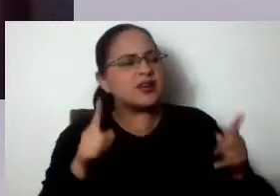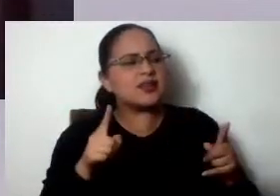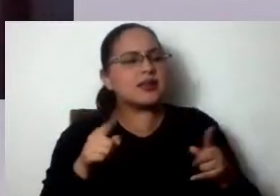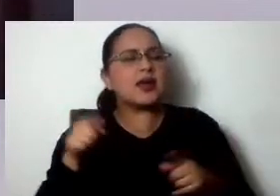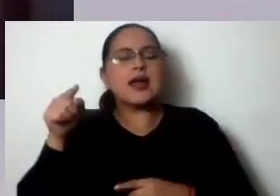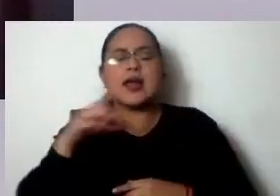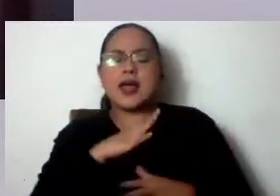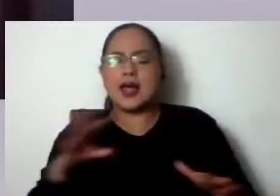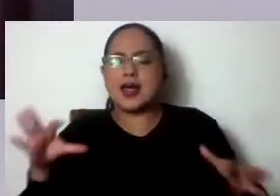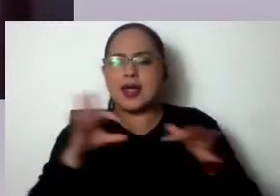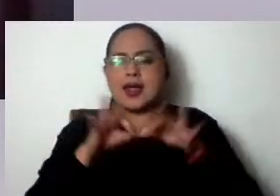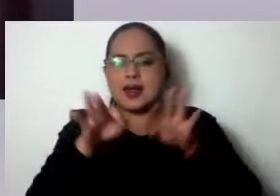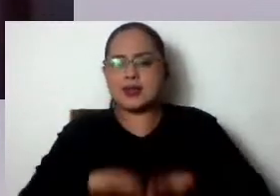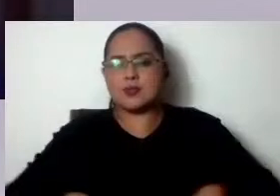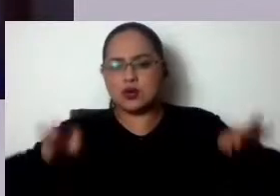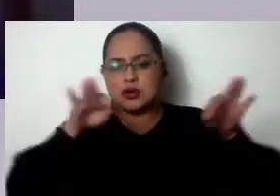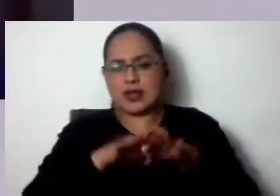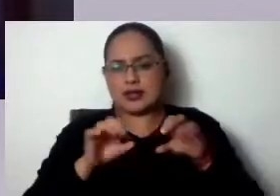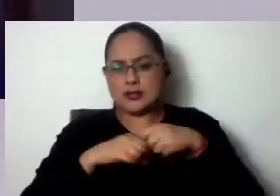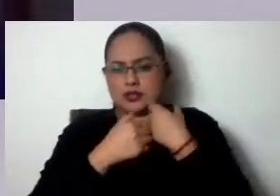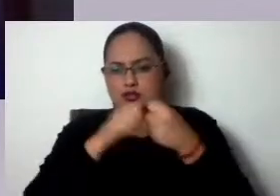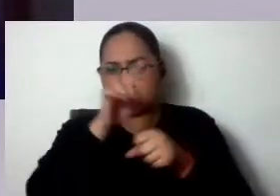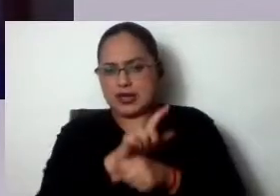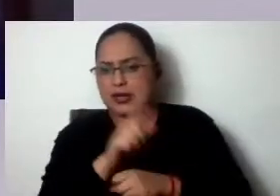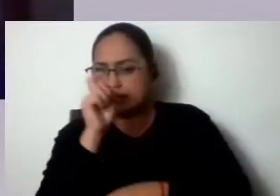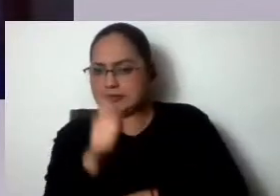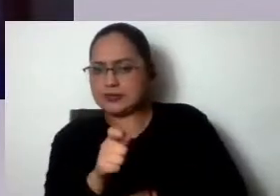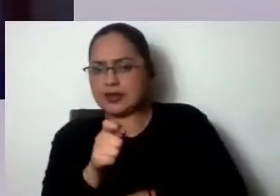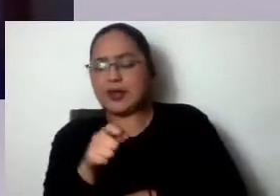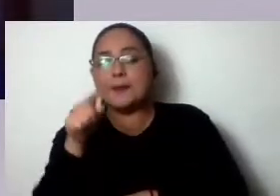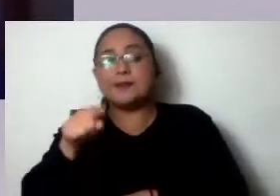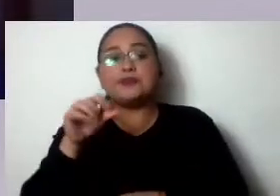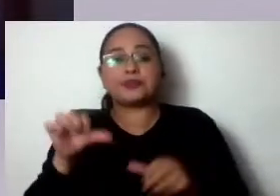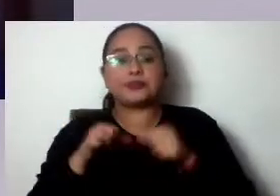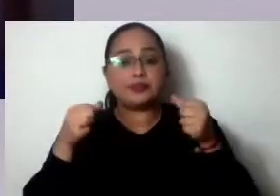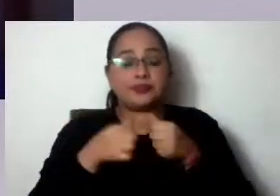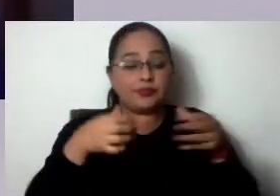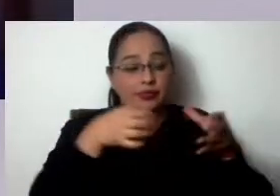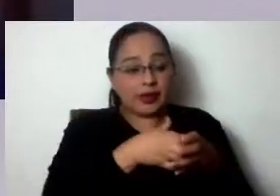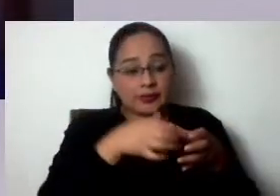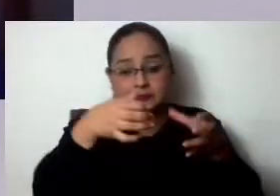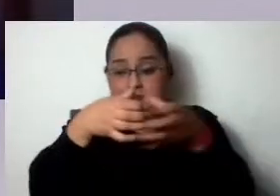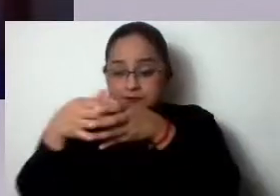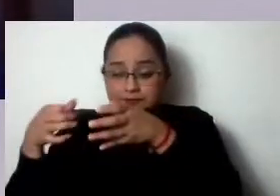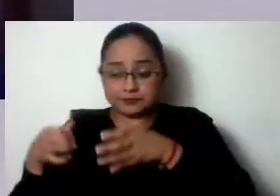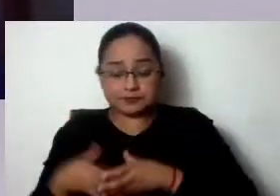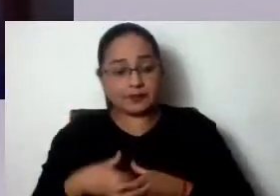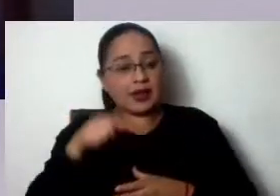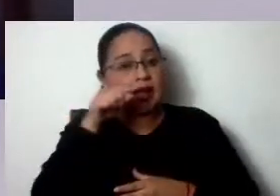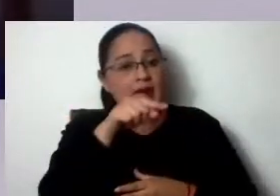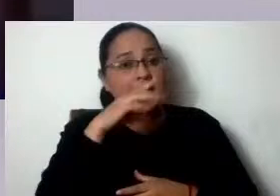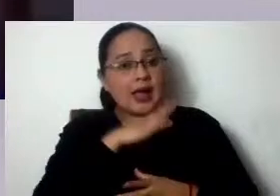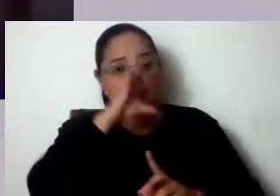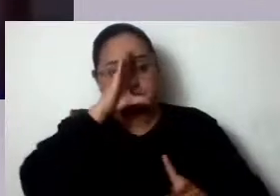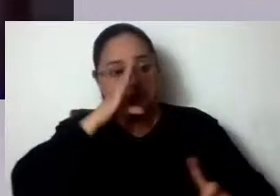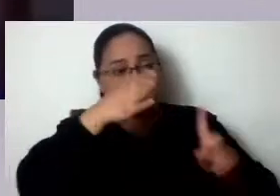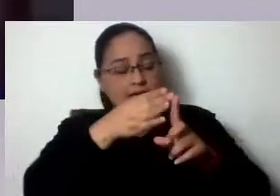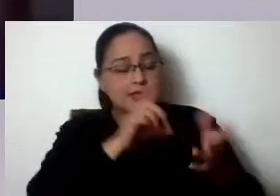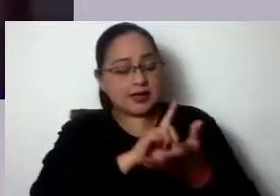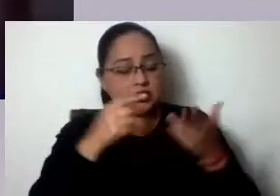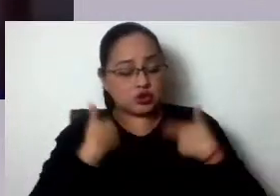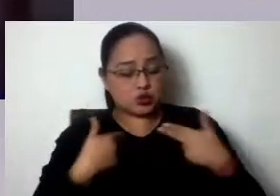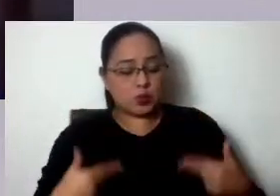trascendencia social y difusa es posible sostener que las asociaciones civiles que tienen un objeto social de defensa de derechos